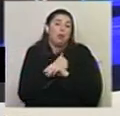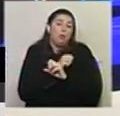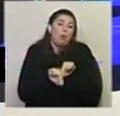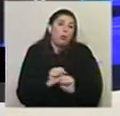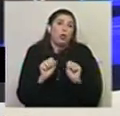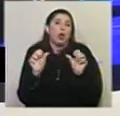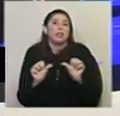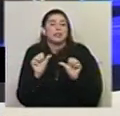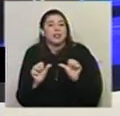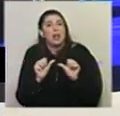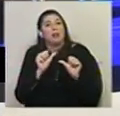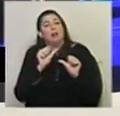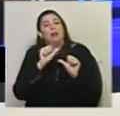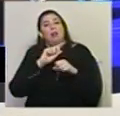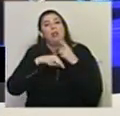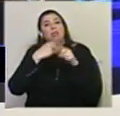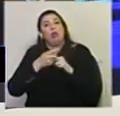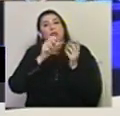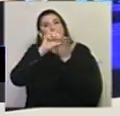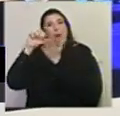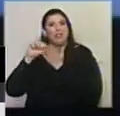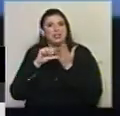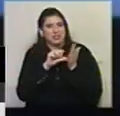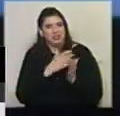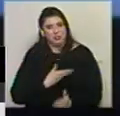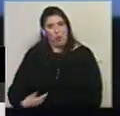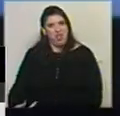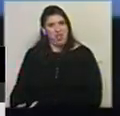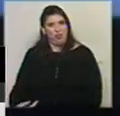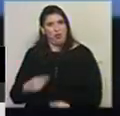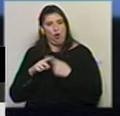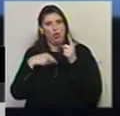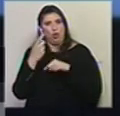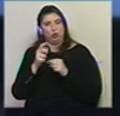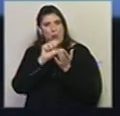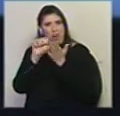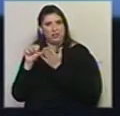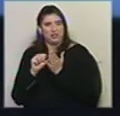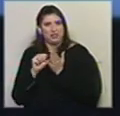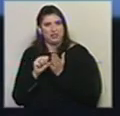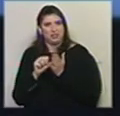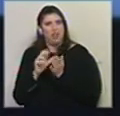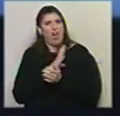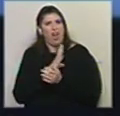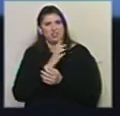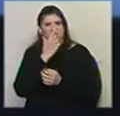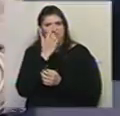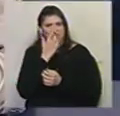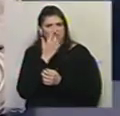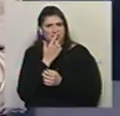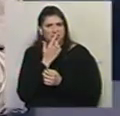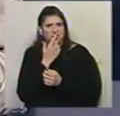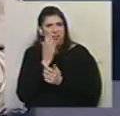y organizaciones que nuclean a esos gobiernos. Sí, uno ahí se pregunta qué tanto interés a veces hay en enfrentarlos o si no es más cómodo no enfrentarlos,